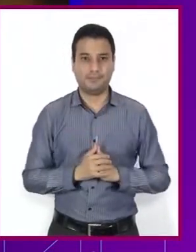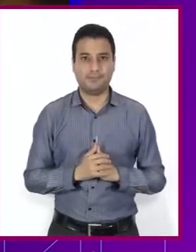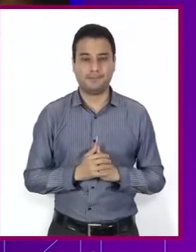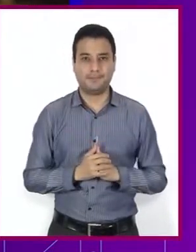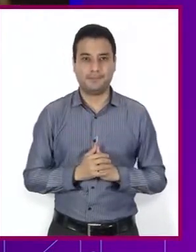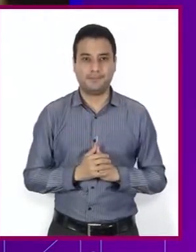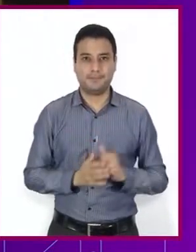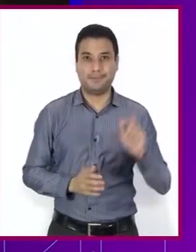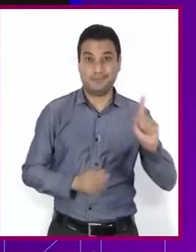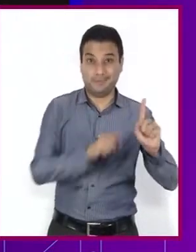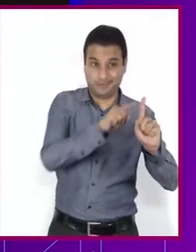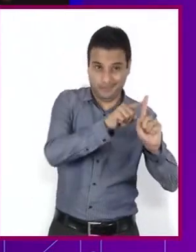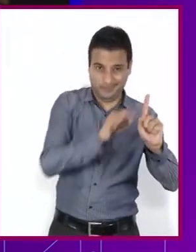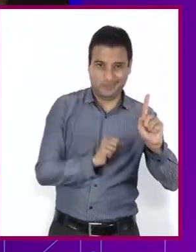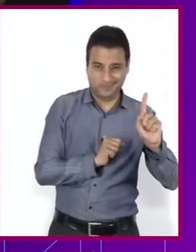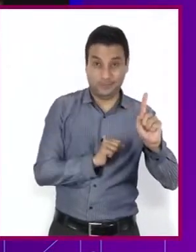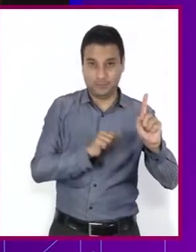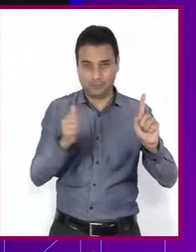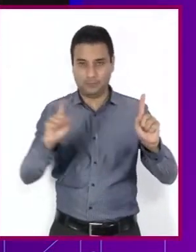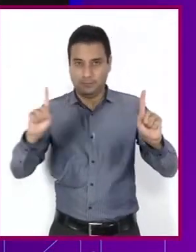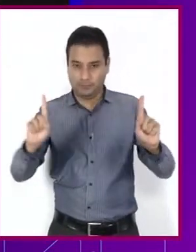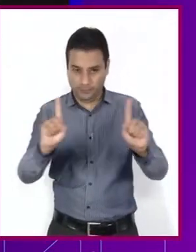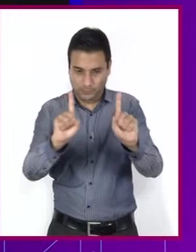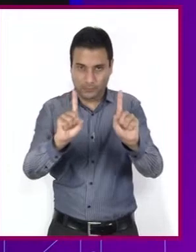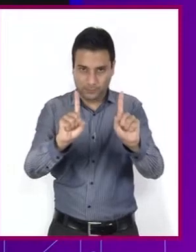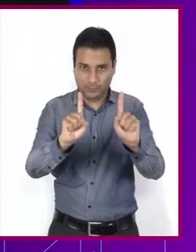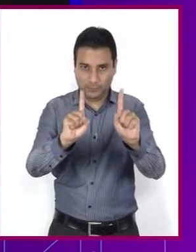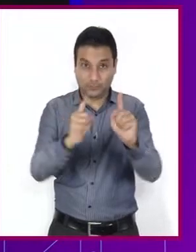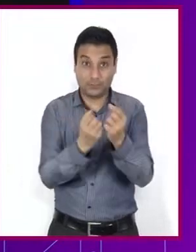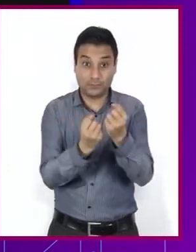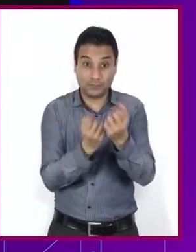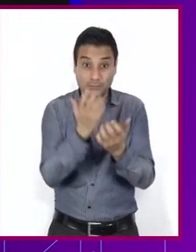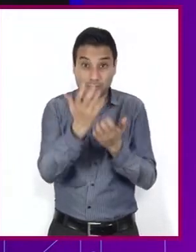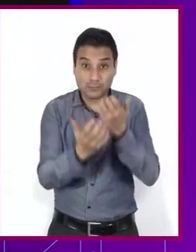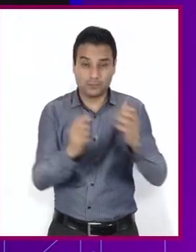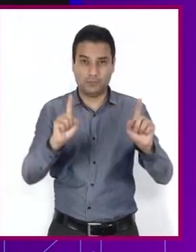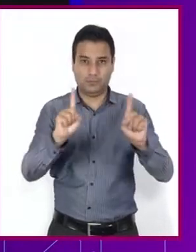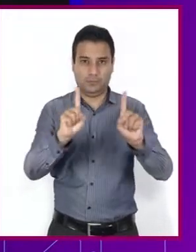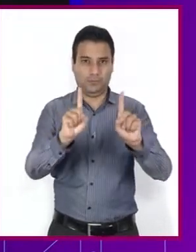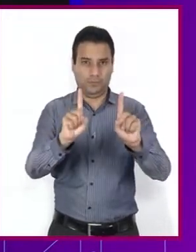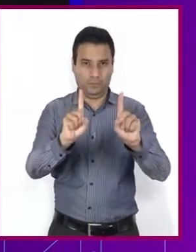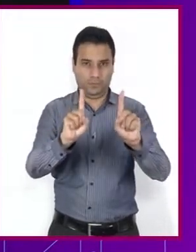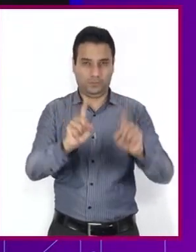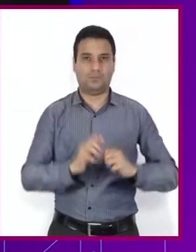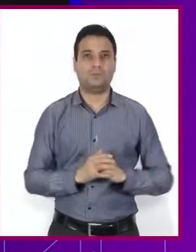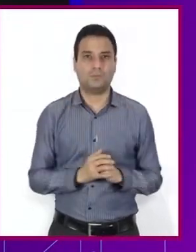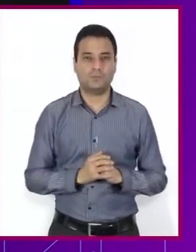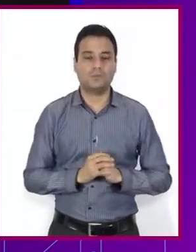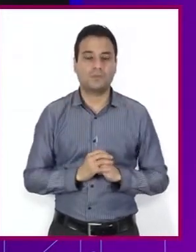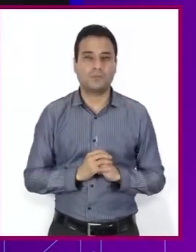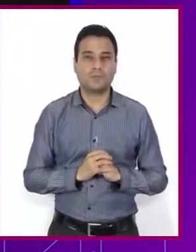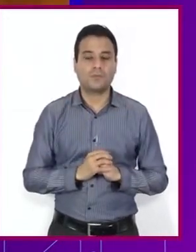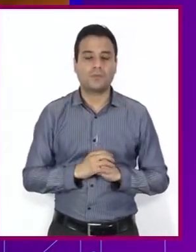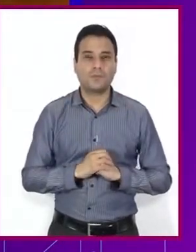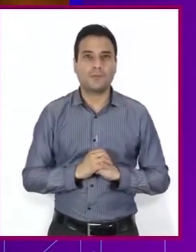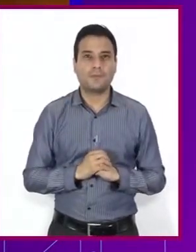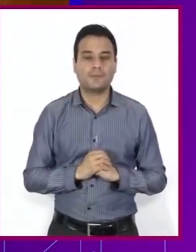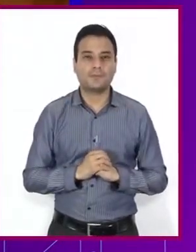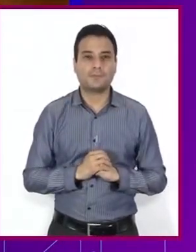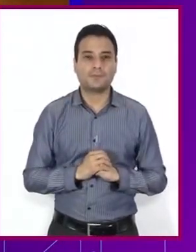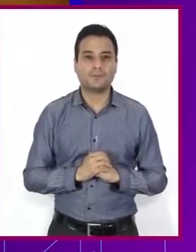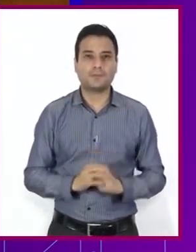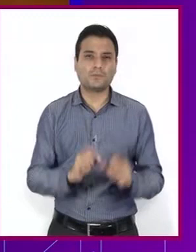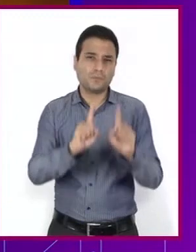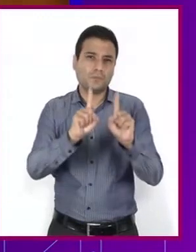Tecusistecatl y Nanahuatzin se pusieron frente al fuego y entre las 2 filas de los dioses. Ellos